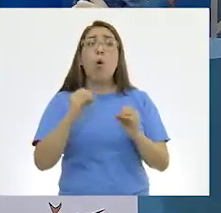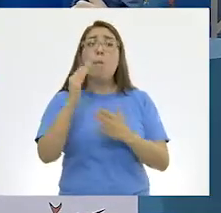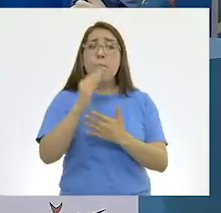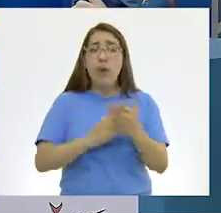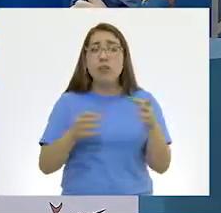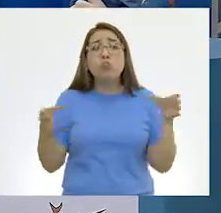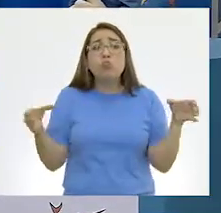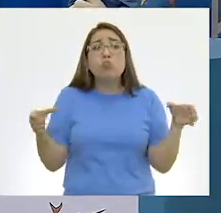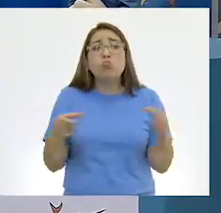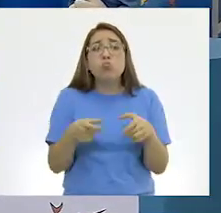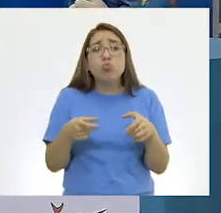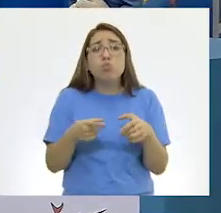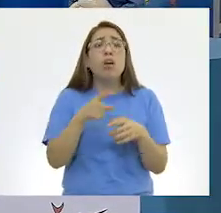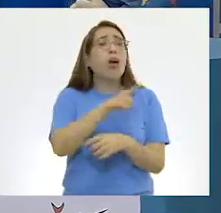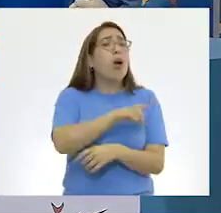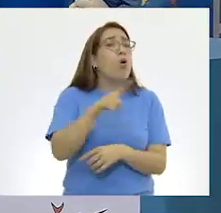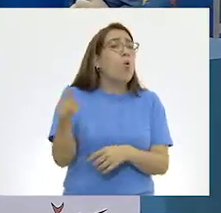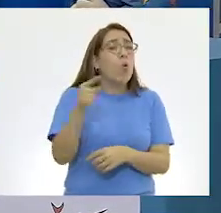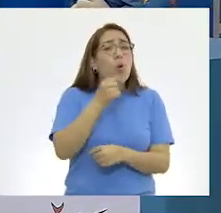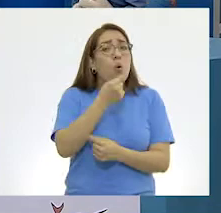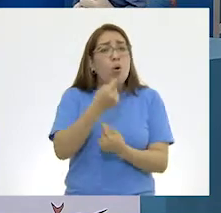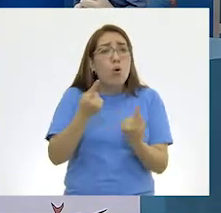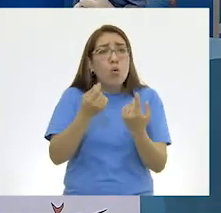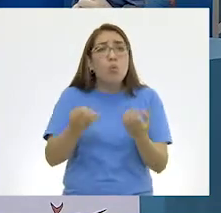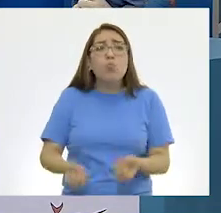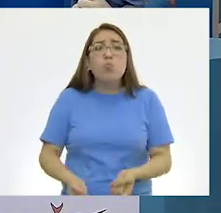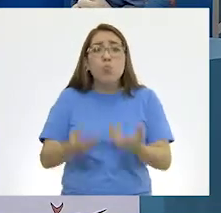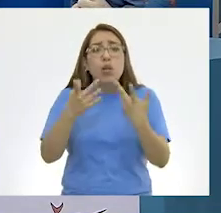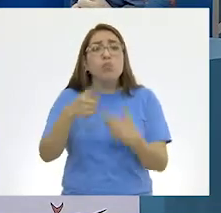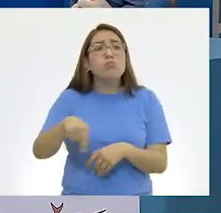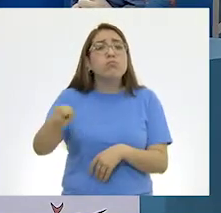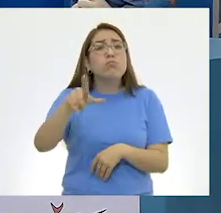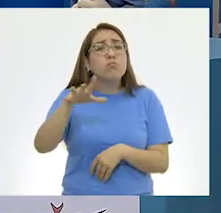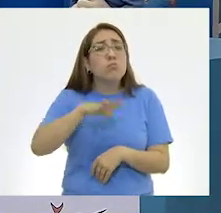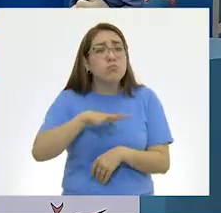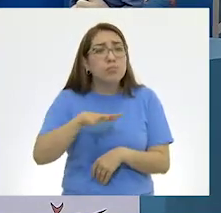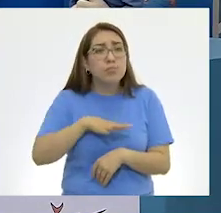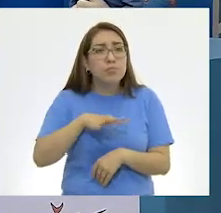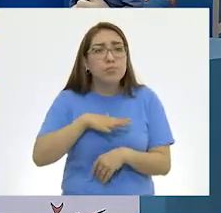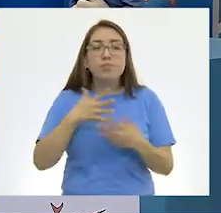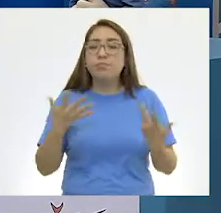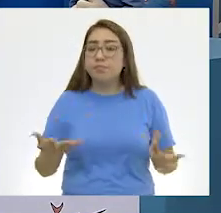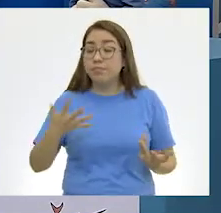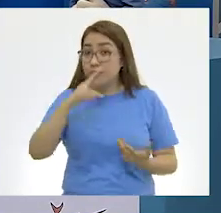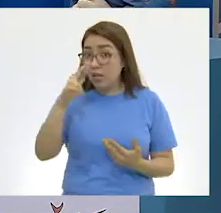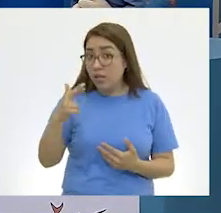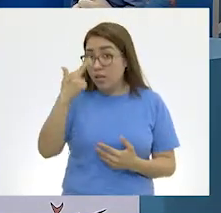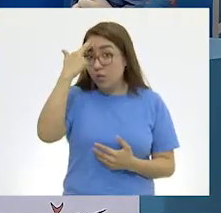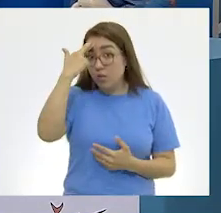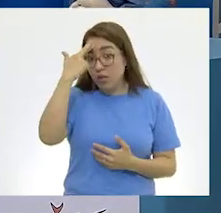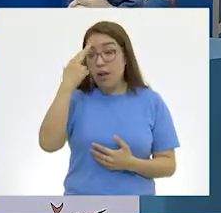también. Y a ustedes, niñas y niños, ¿cuántos conceptos les quedaron en su mapa? Recuerden que los mapas